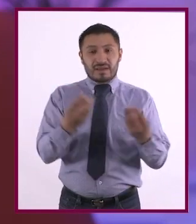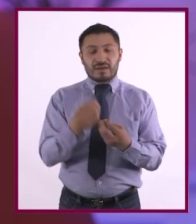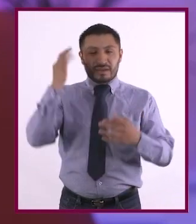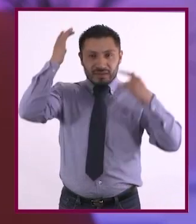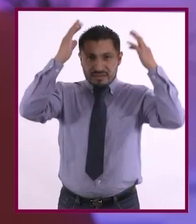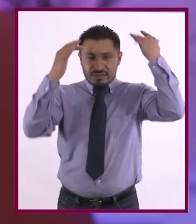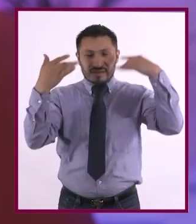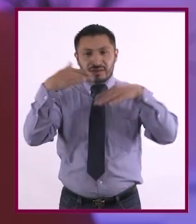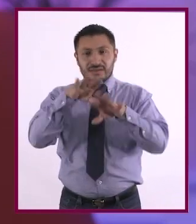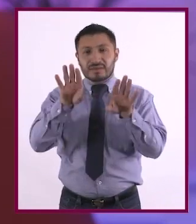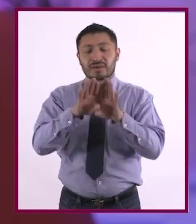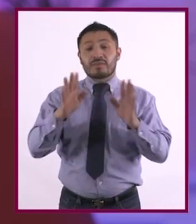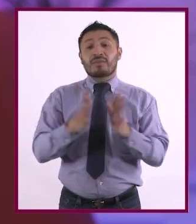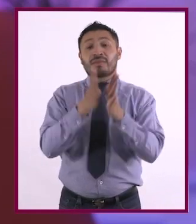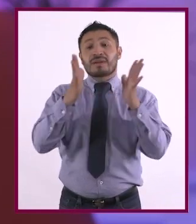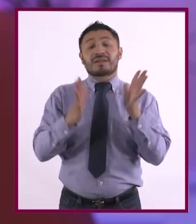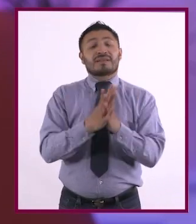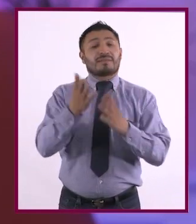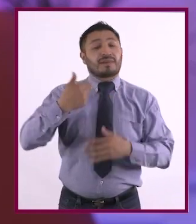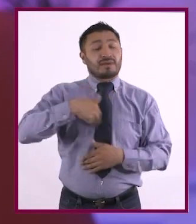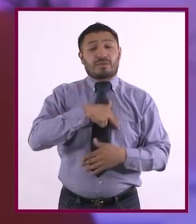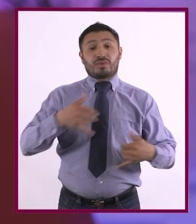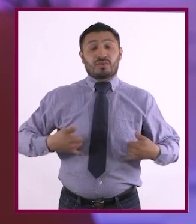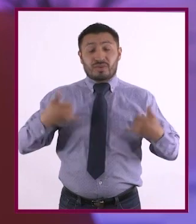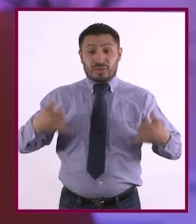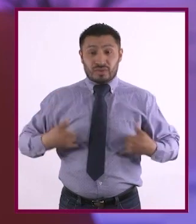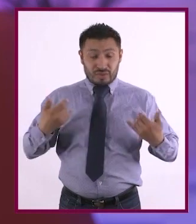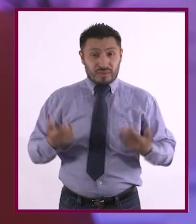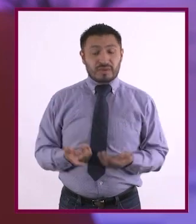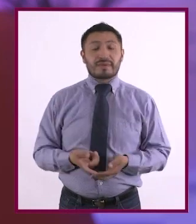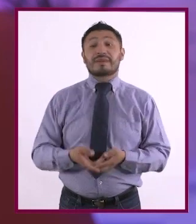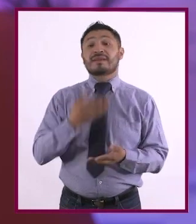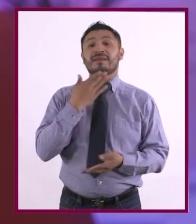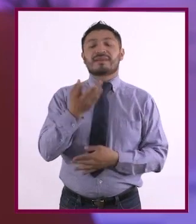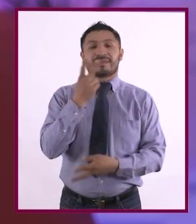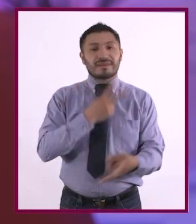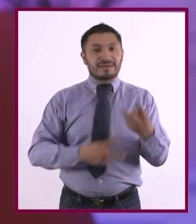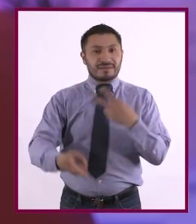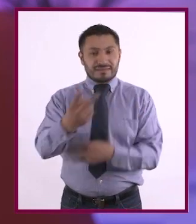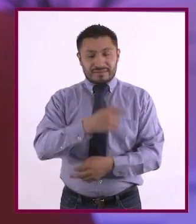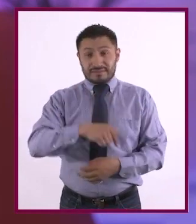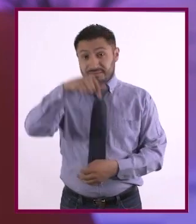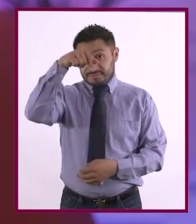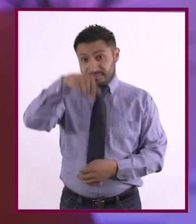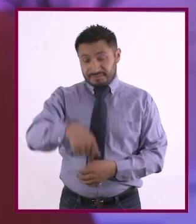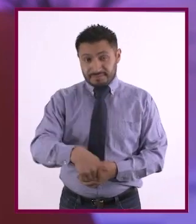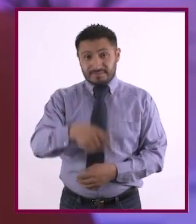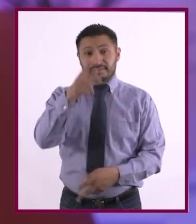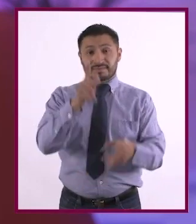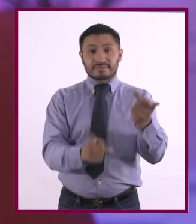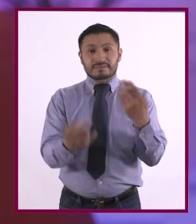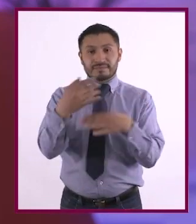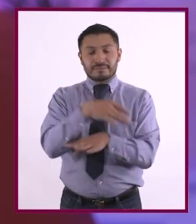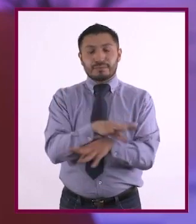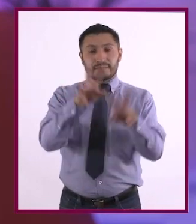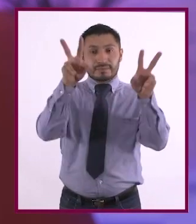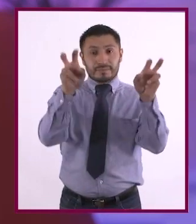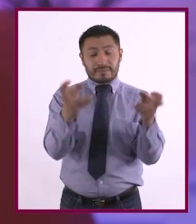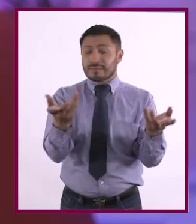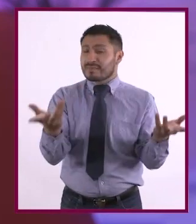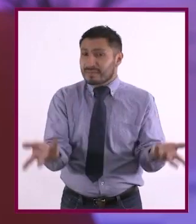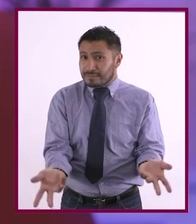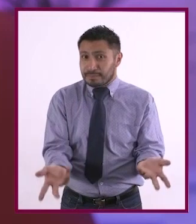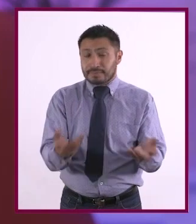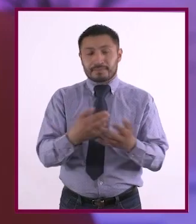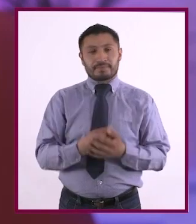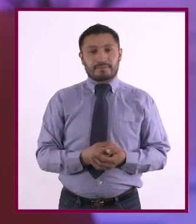el poder de participación que tenemos las y los jóvenes. Bienvenidas y bienvenidos. En este programa vamos a hablar de un tema que pocas veces se habla